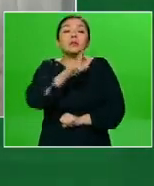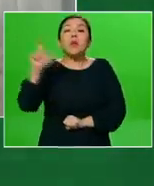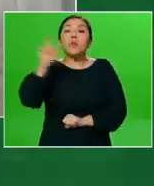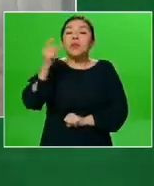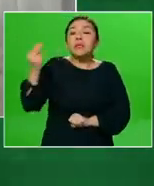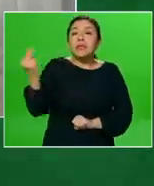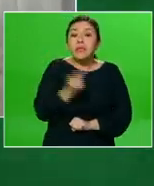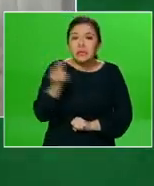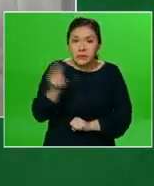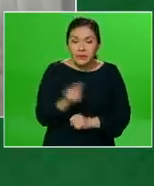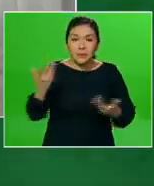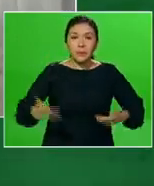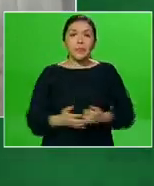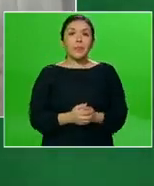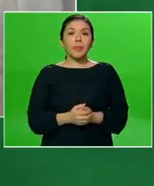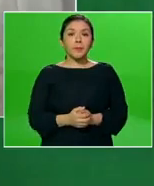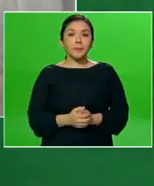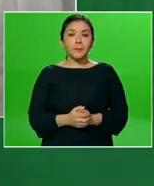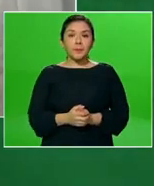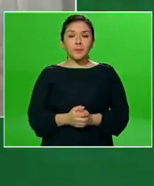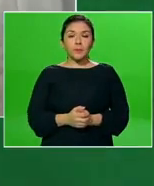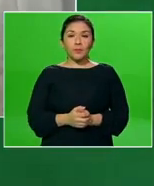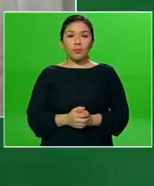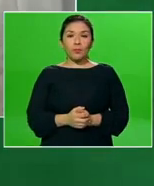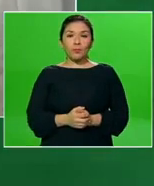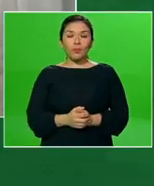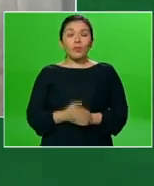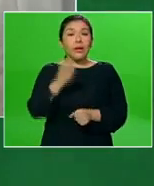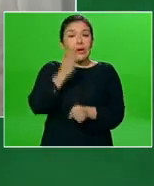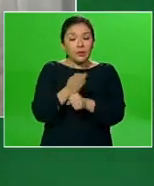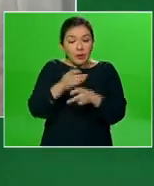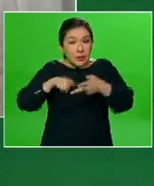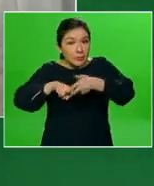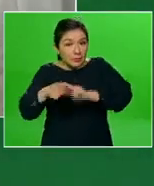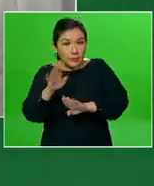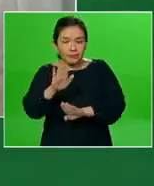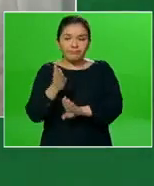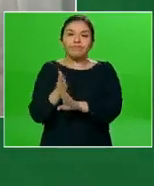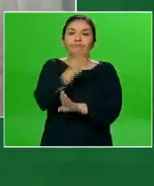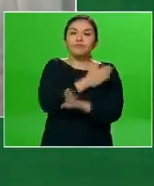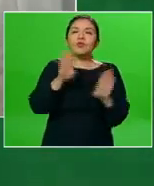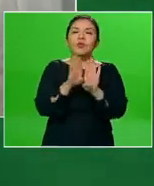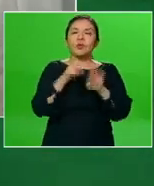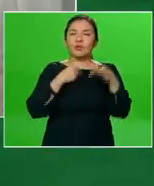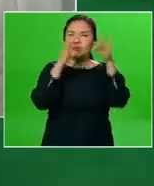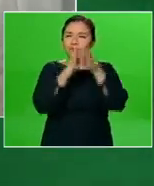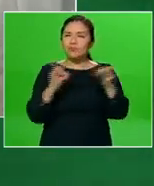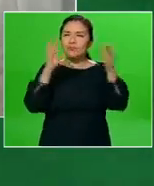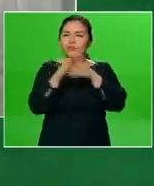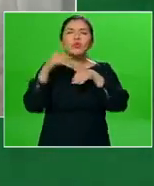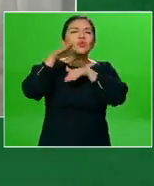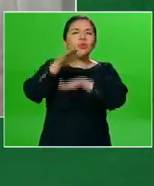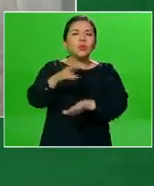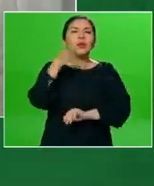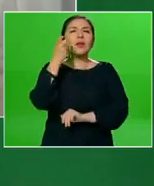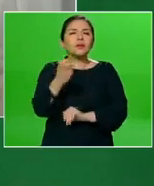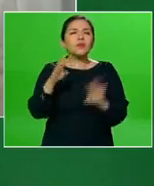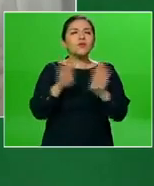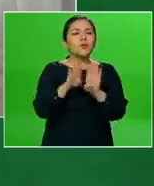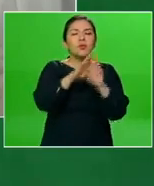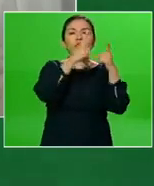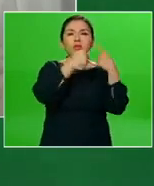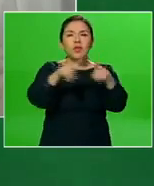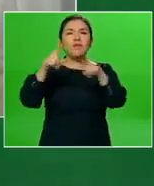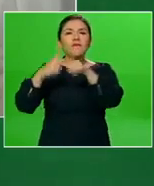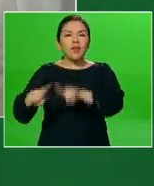amerite entonces antes de dar inicio y antes de comentar un poco acerca de los distintos